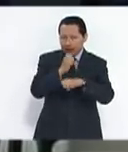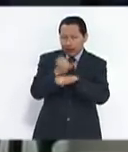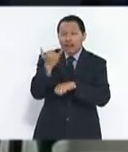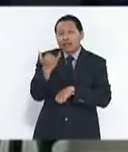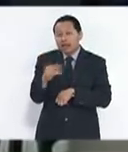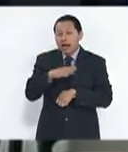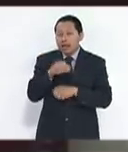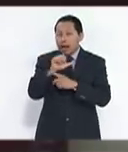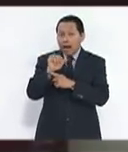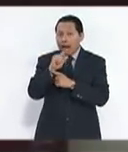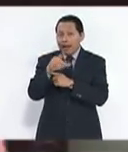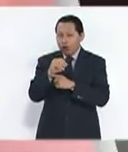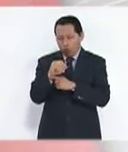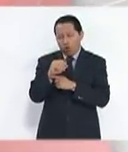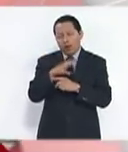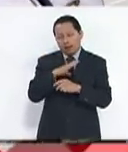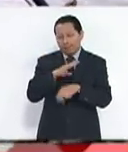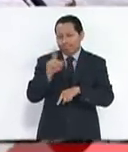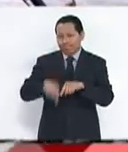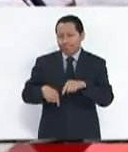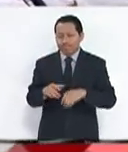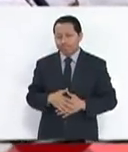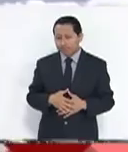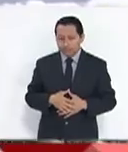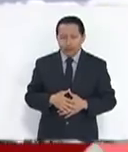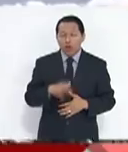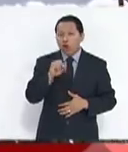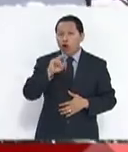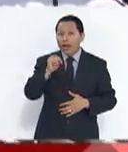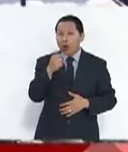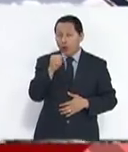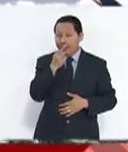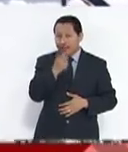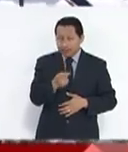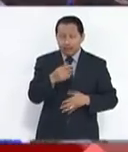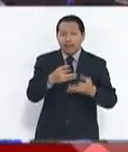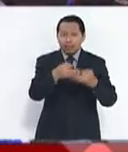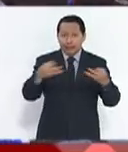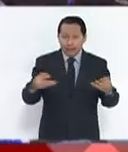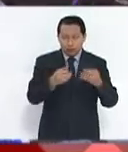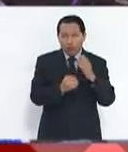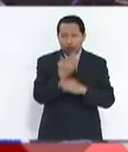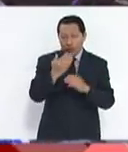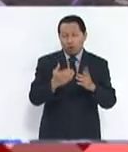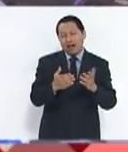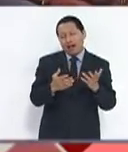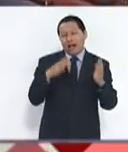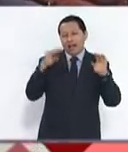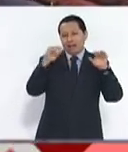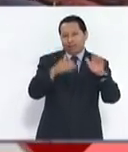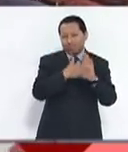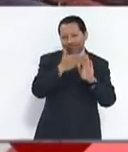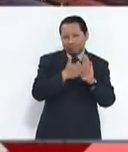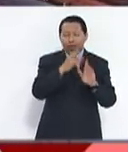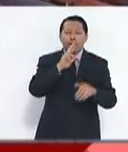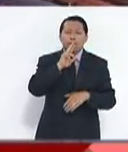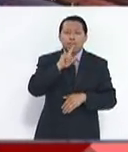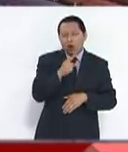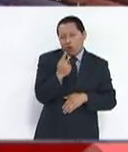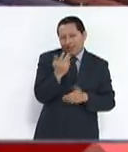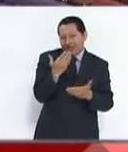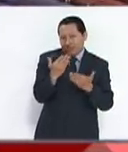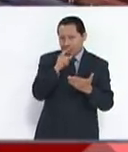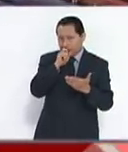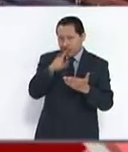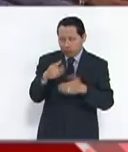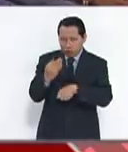la figura de arraigo. La Conagua afirmó que el suelo donde se construye el nuevo aeropuerto es mejor que el terreno donde